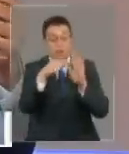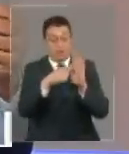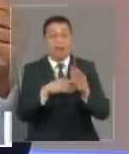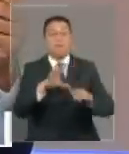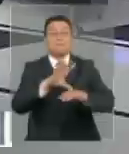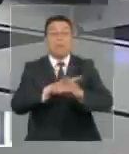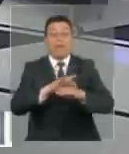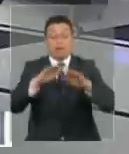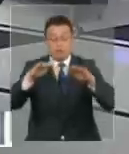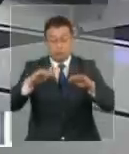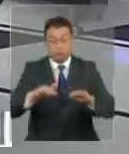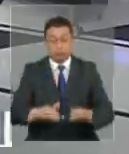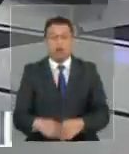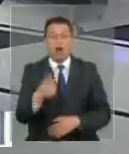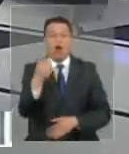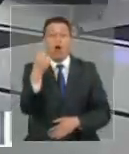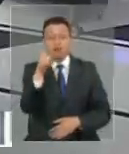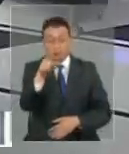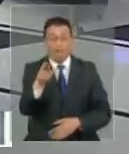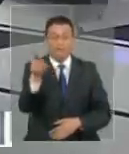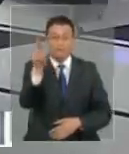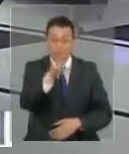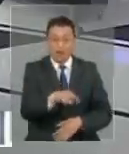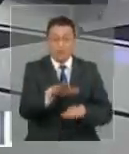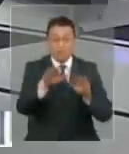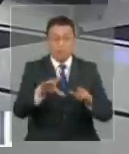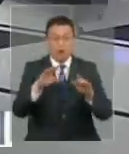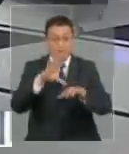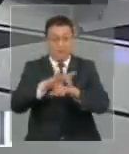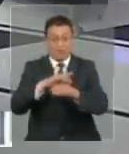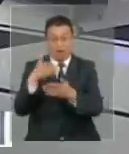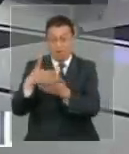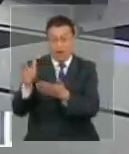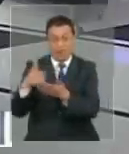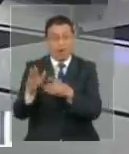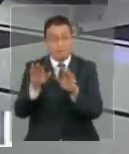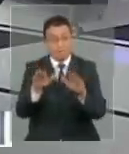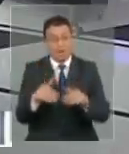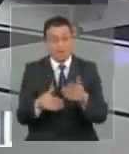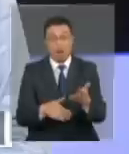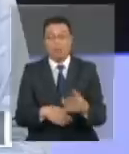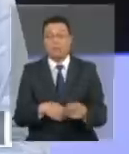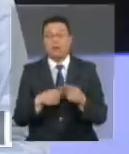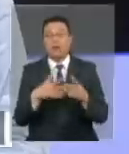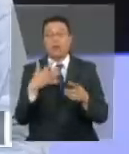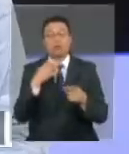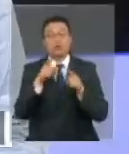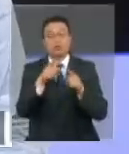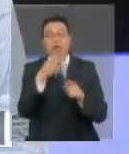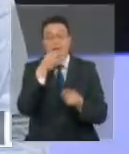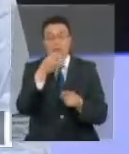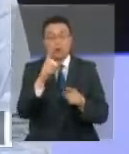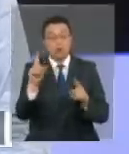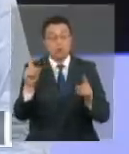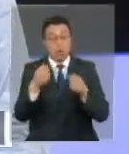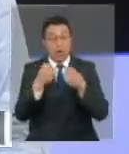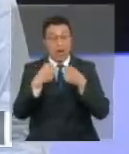médicos a 11. Usted va a volver a sacar todos los médicos. ¿Por qué insiste? Si tú nunca has ganado una elección,